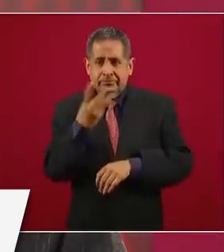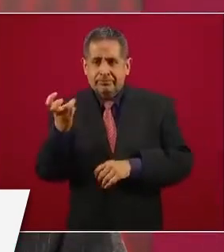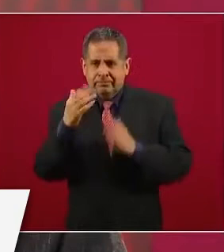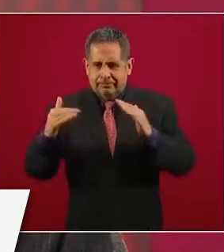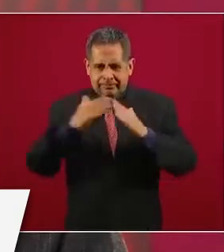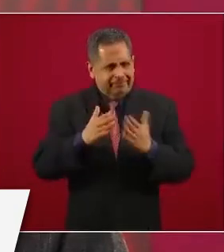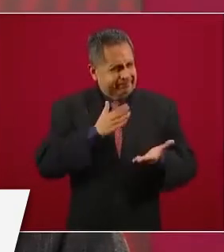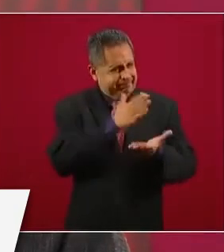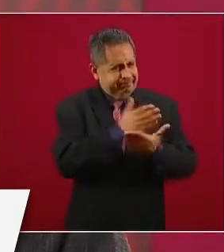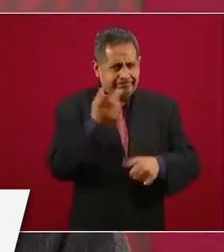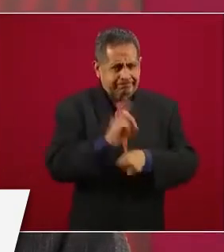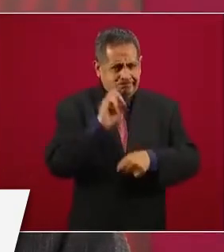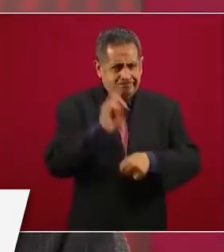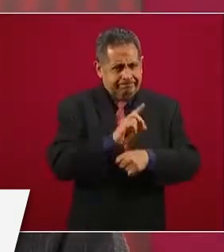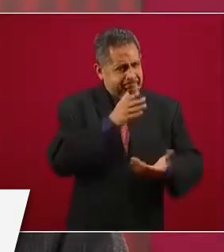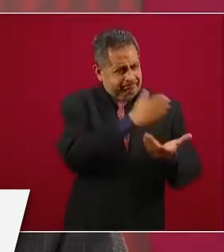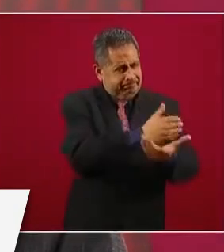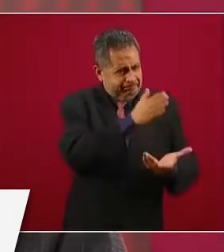diarias,